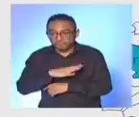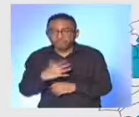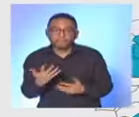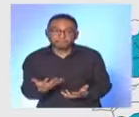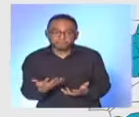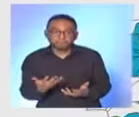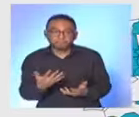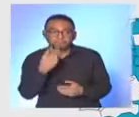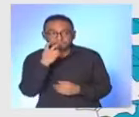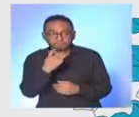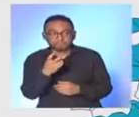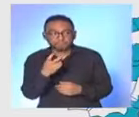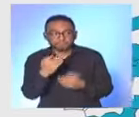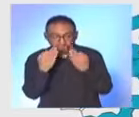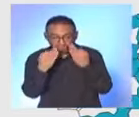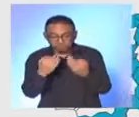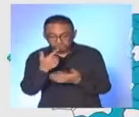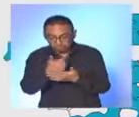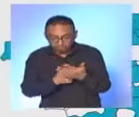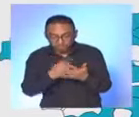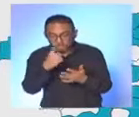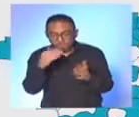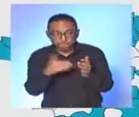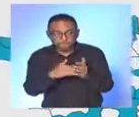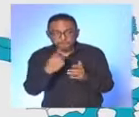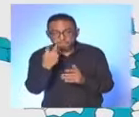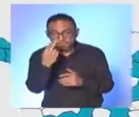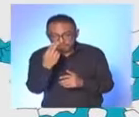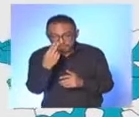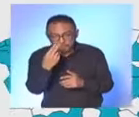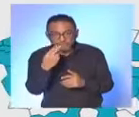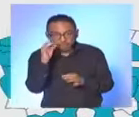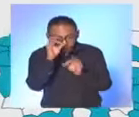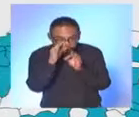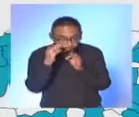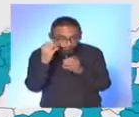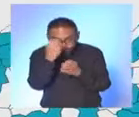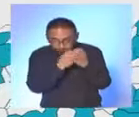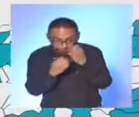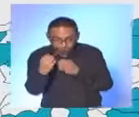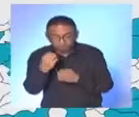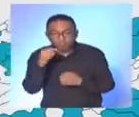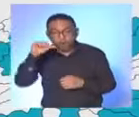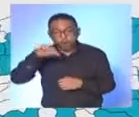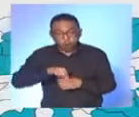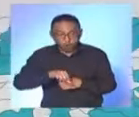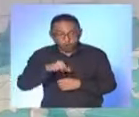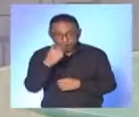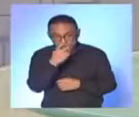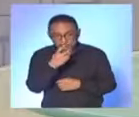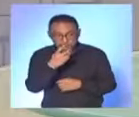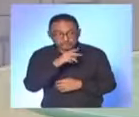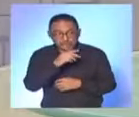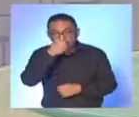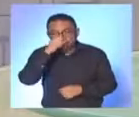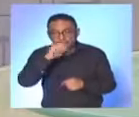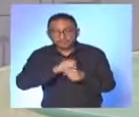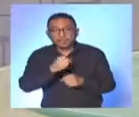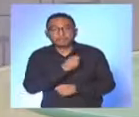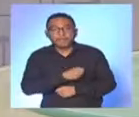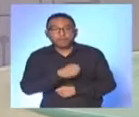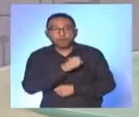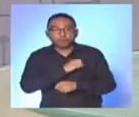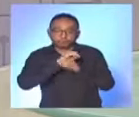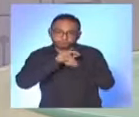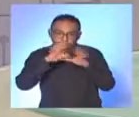una muestra de 8,025 casos estudiados. Le repito, esto al día de hoy por parte de la Secretaría de